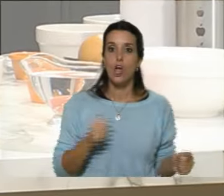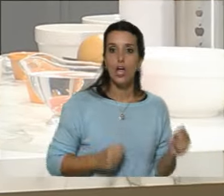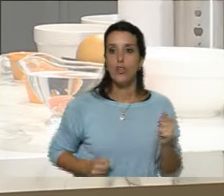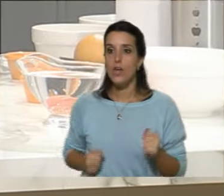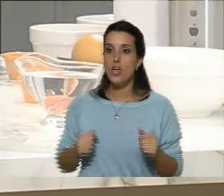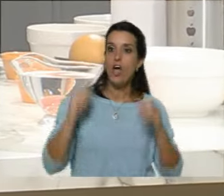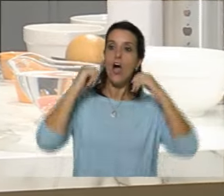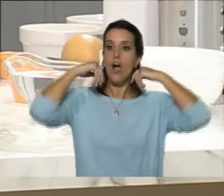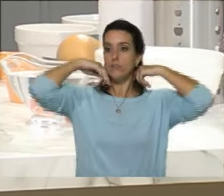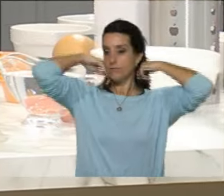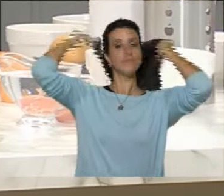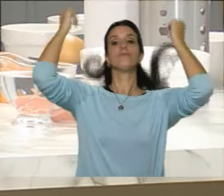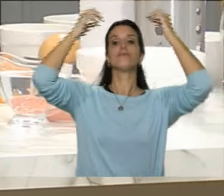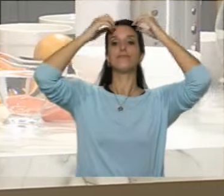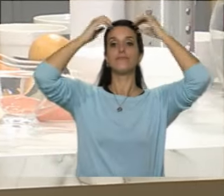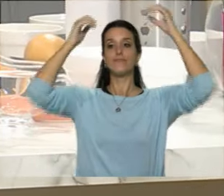¡Ay, epa!